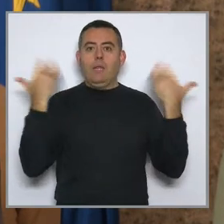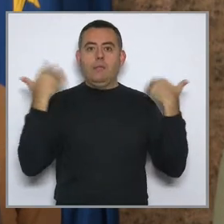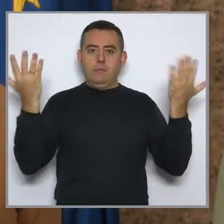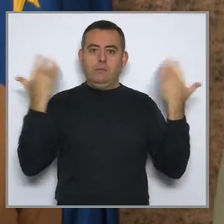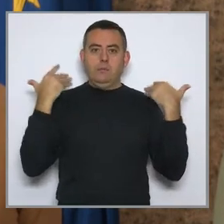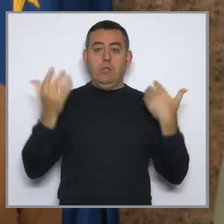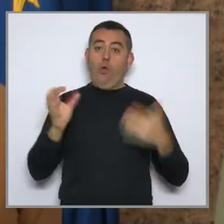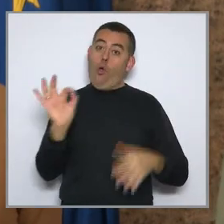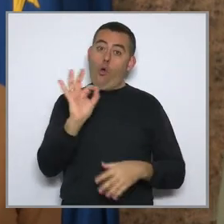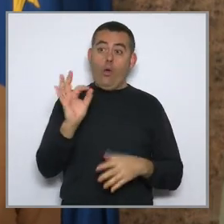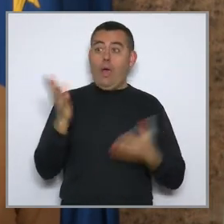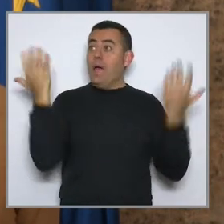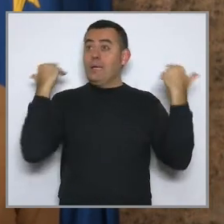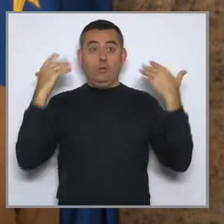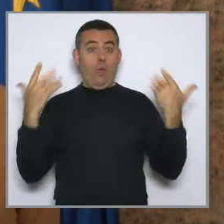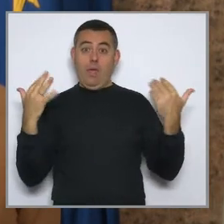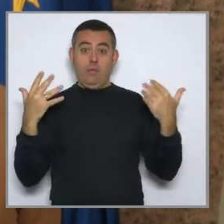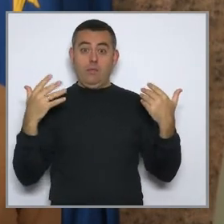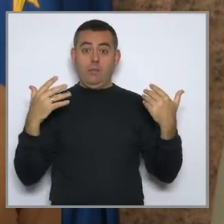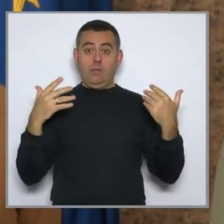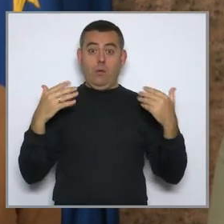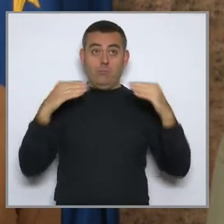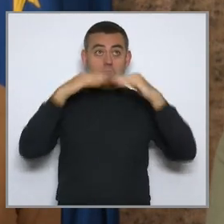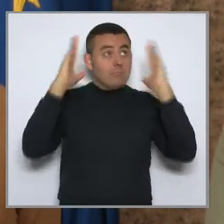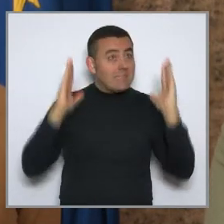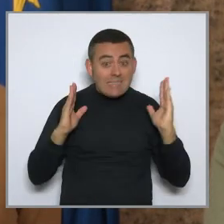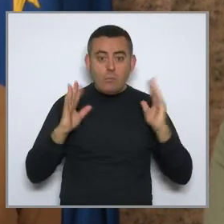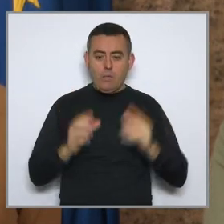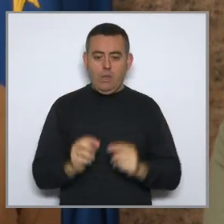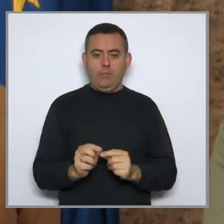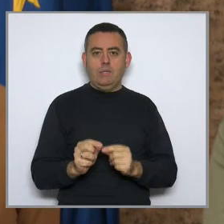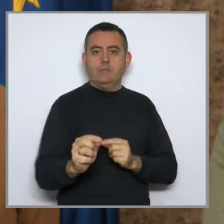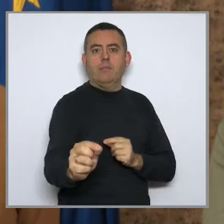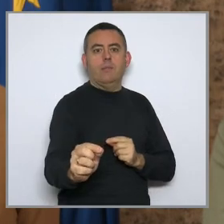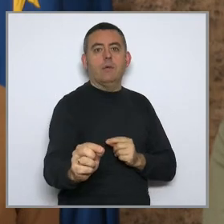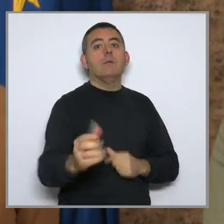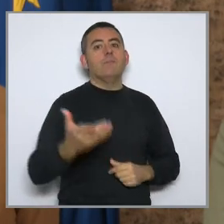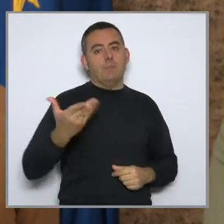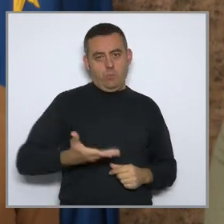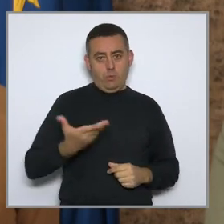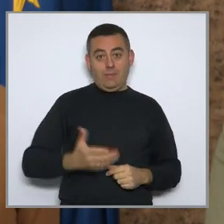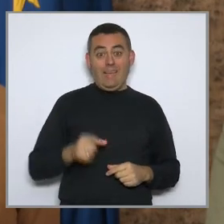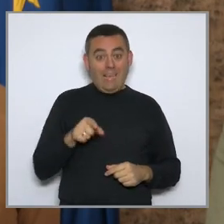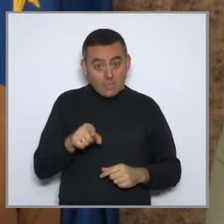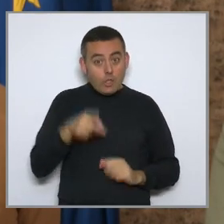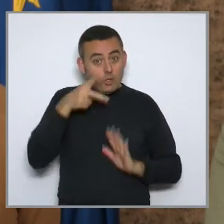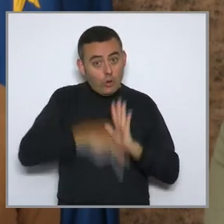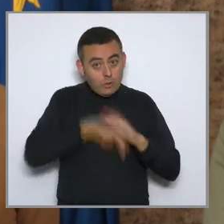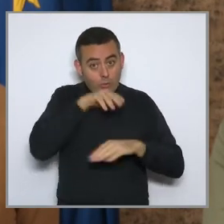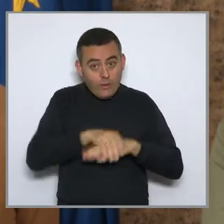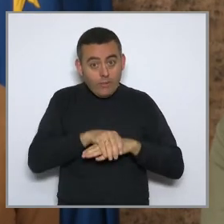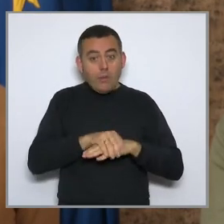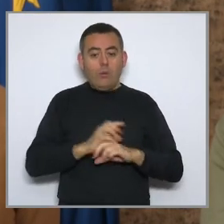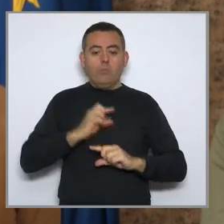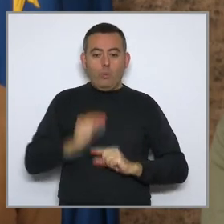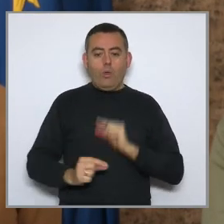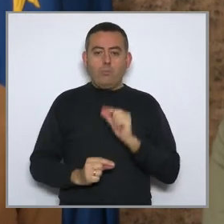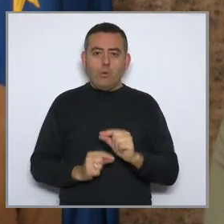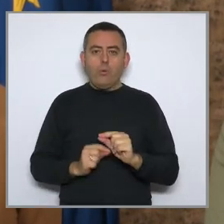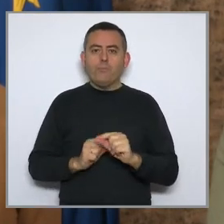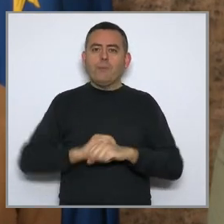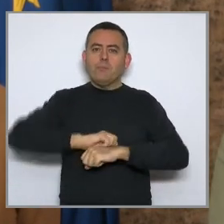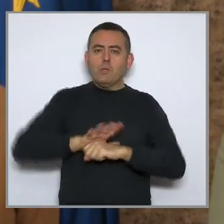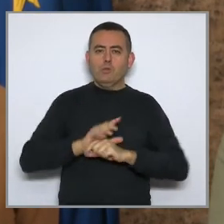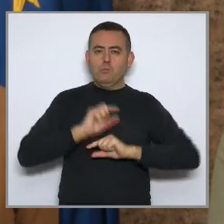necesaria. Es ahí donde poco a poco conseguiremos superar la pandemia. Y eso en aquello que sabemos, porque hay muchas